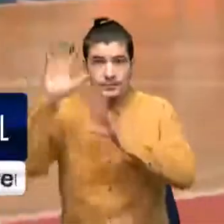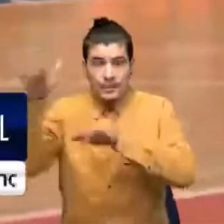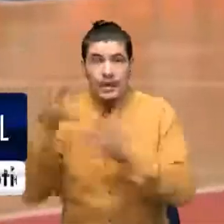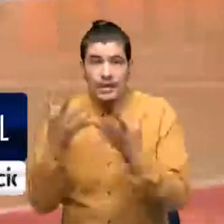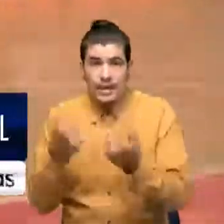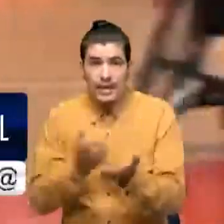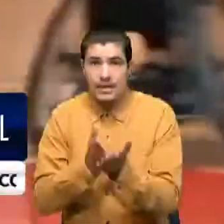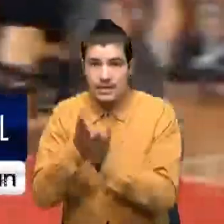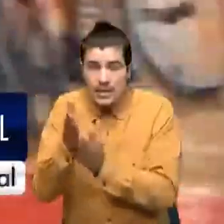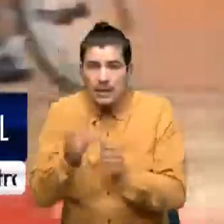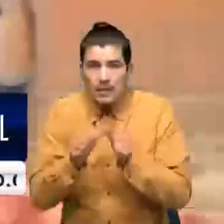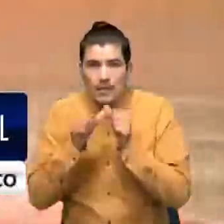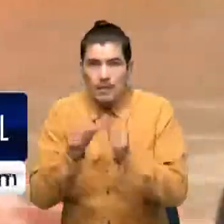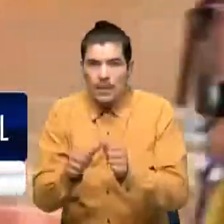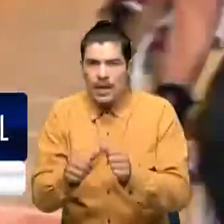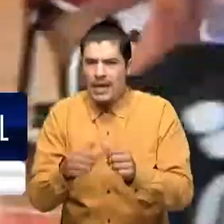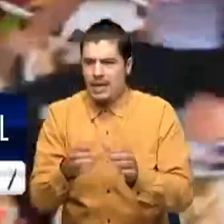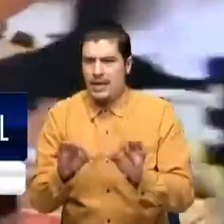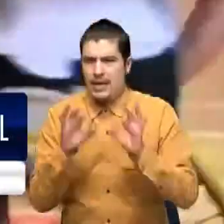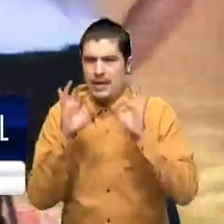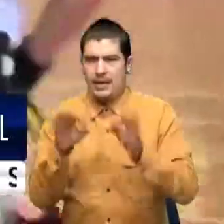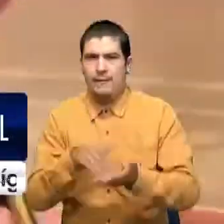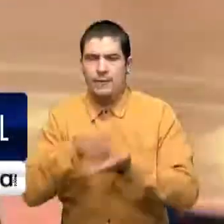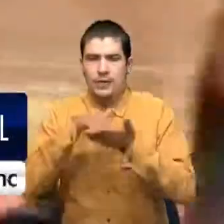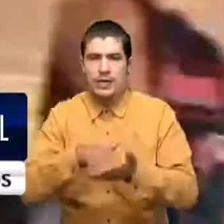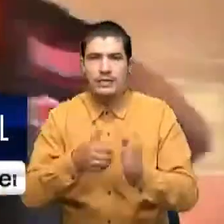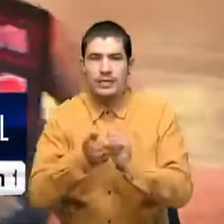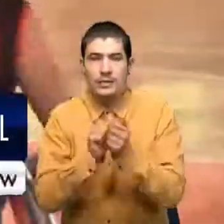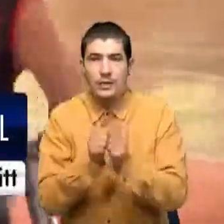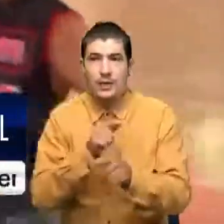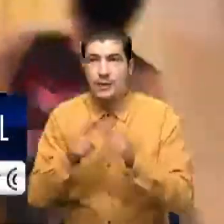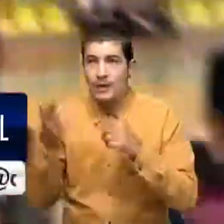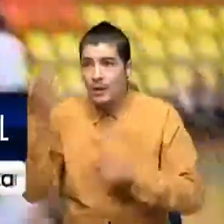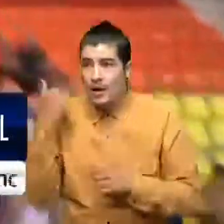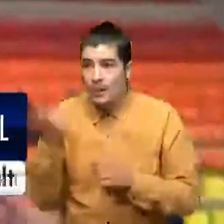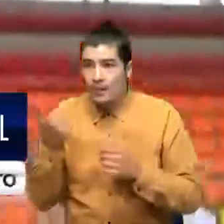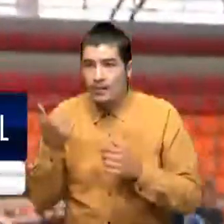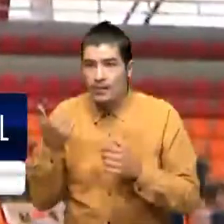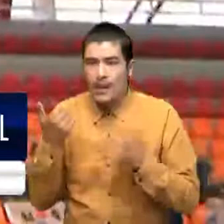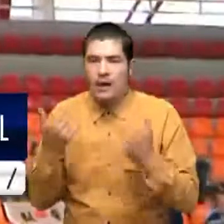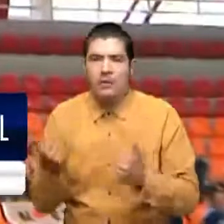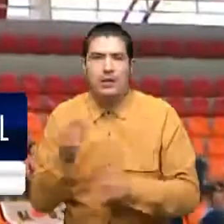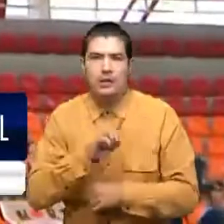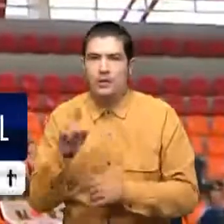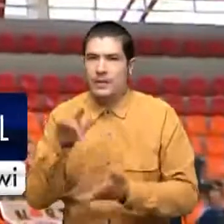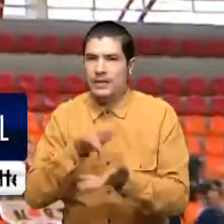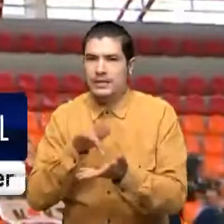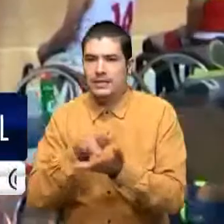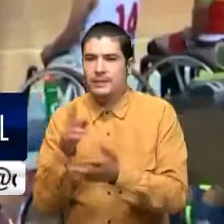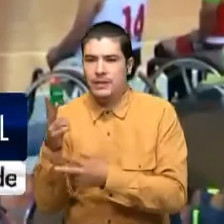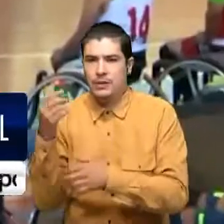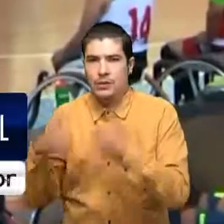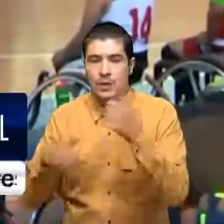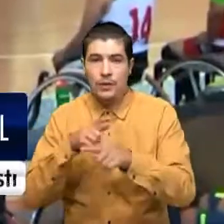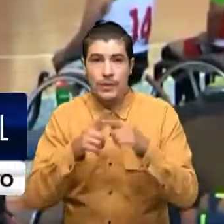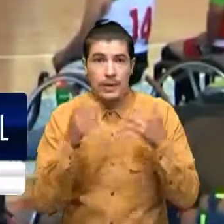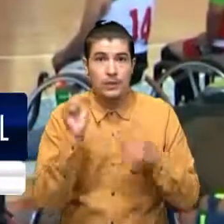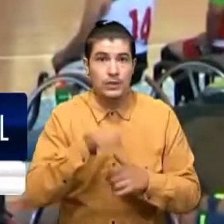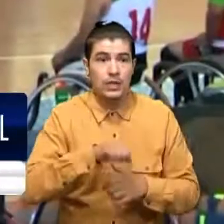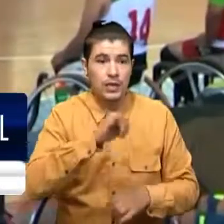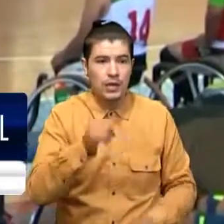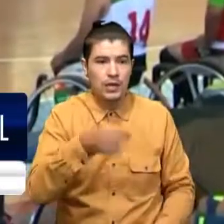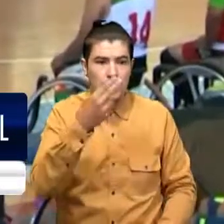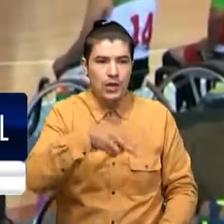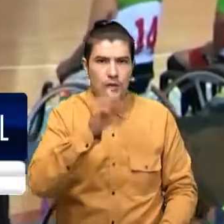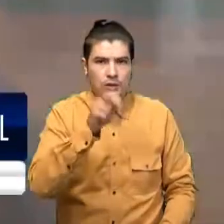nivel nacional. Para este certamen en Medellín no estarán John Hernández y Joymar Granados, pero sí jugará Joan Vargas, quien